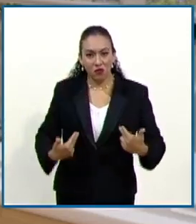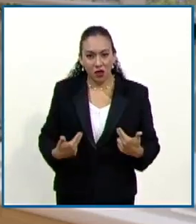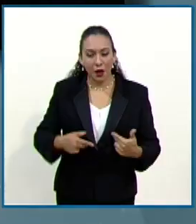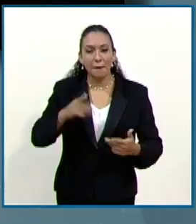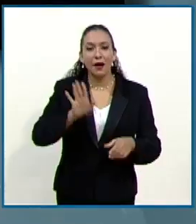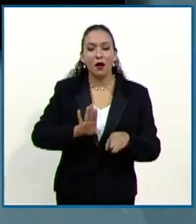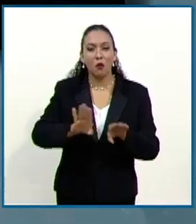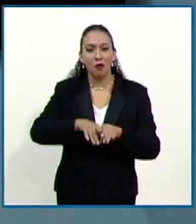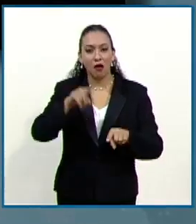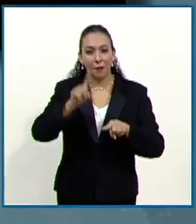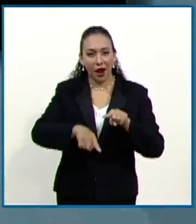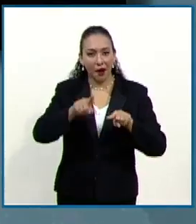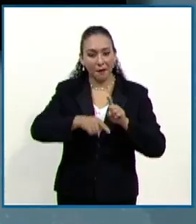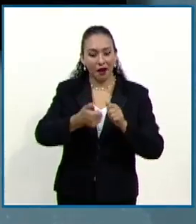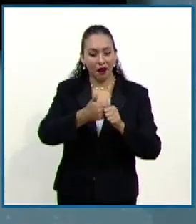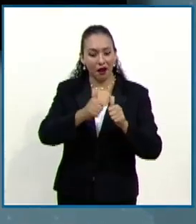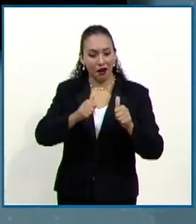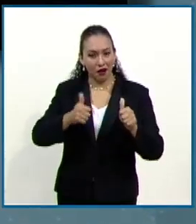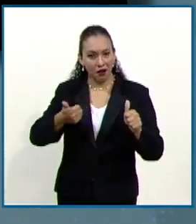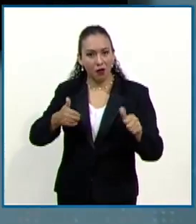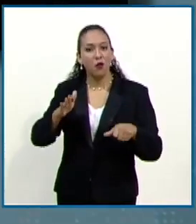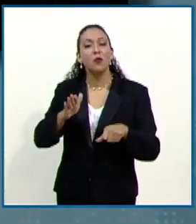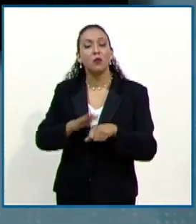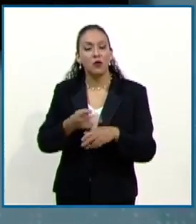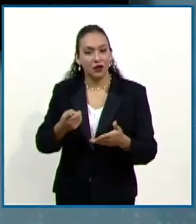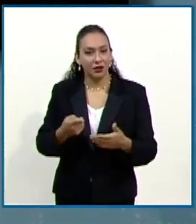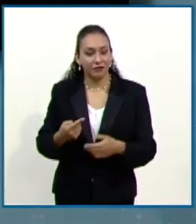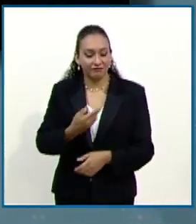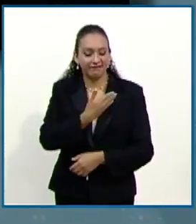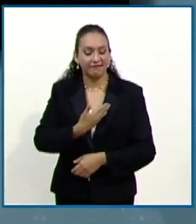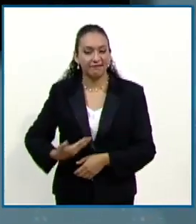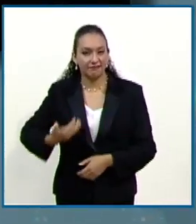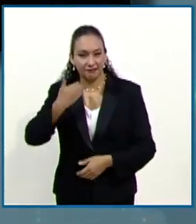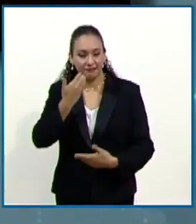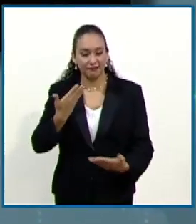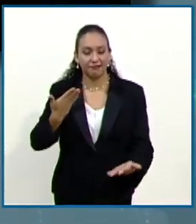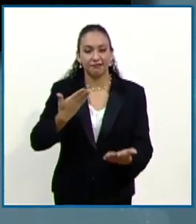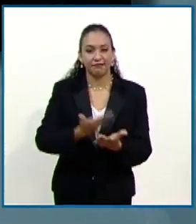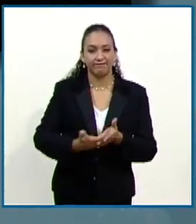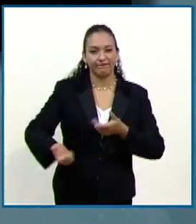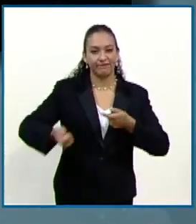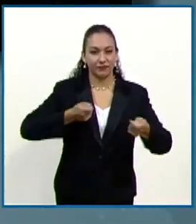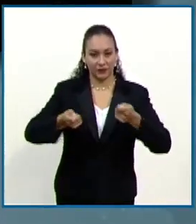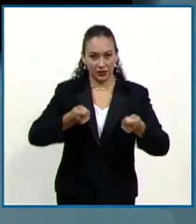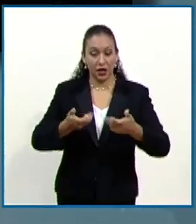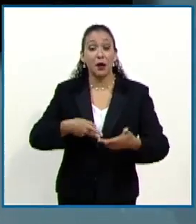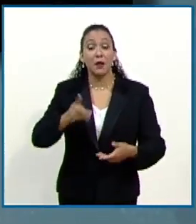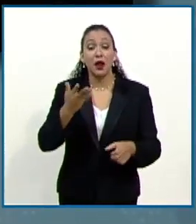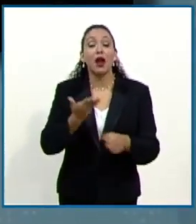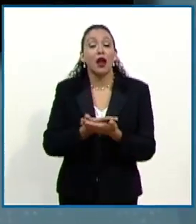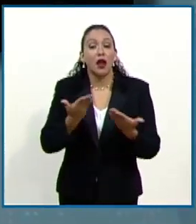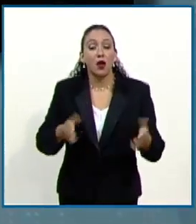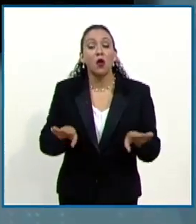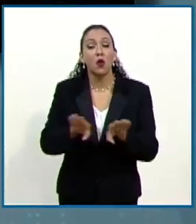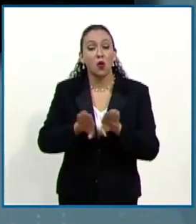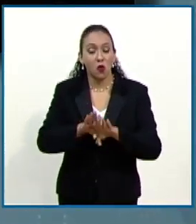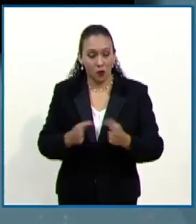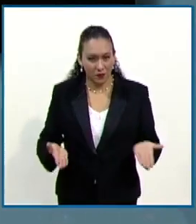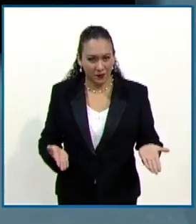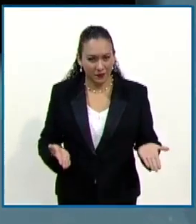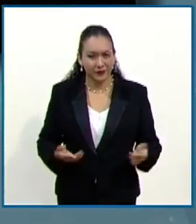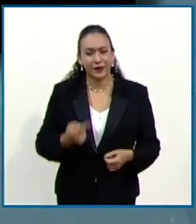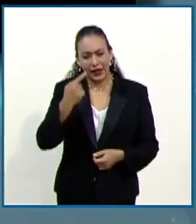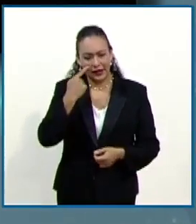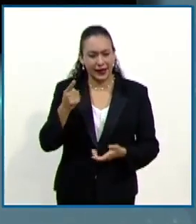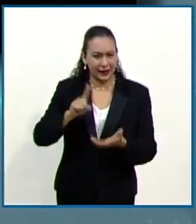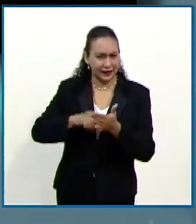las reformas propuestas por el Ejecutivo Federal en sus términos y la sobrerepresentación del partido dominante en el Congreso,